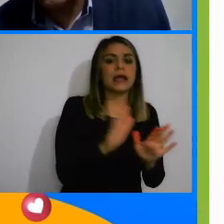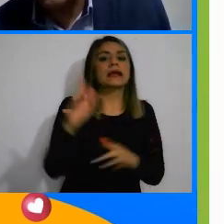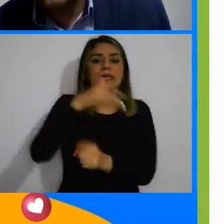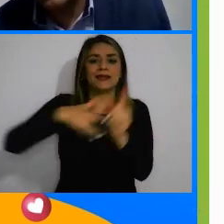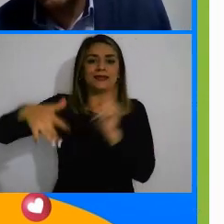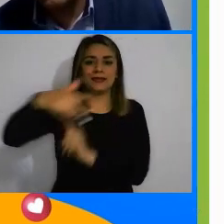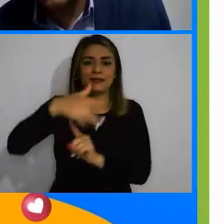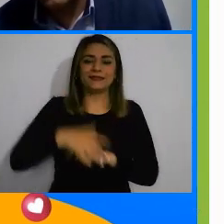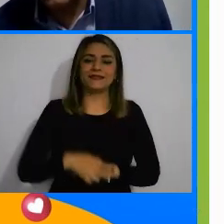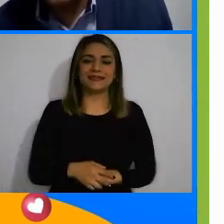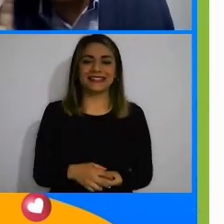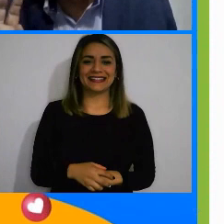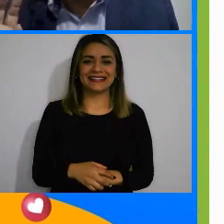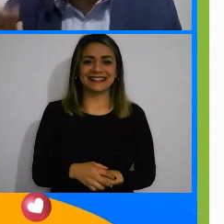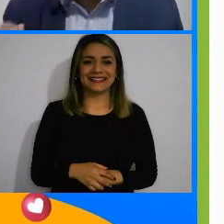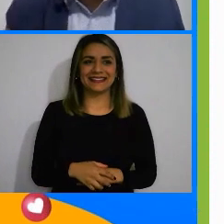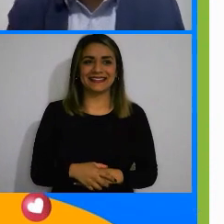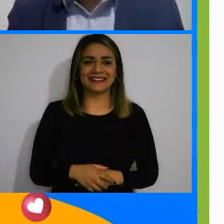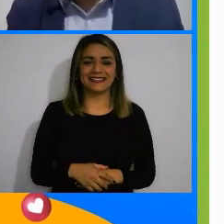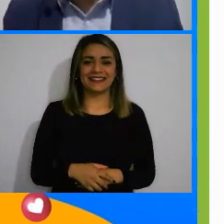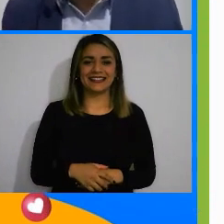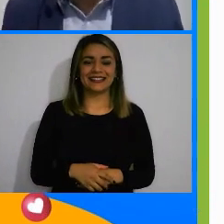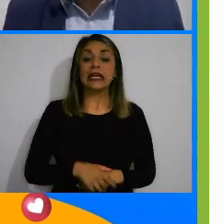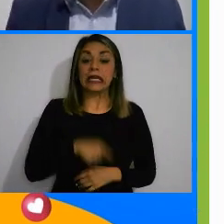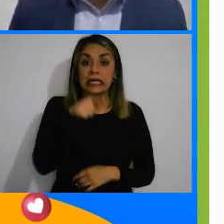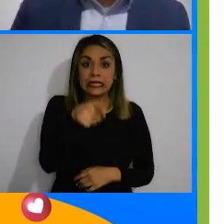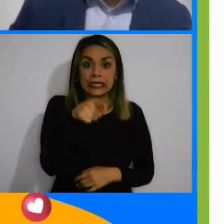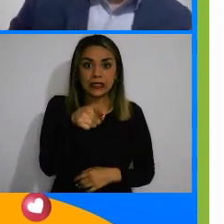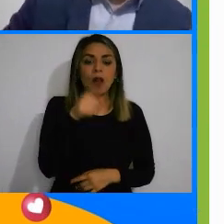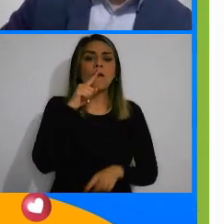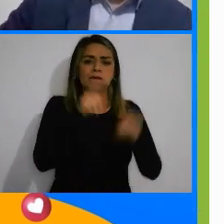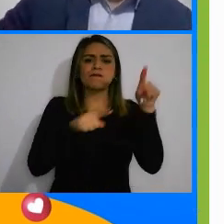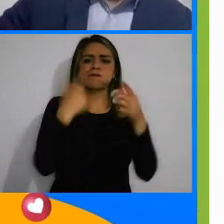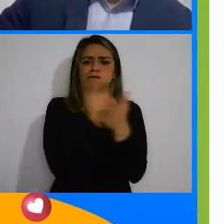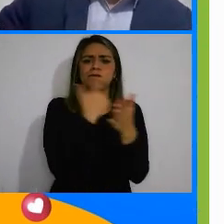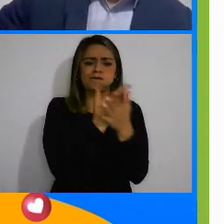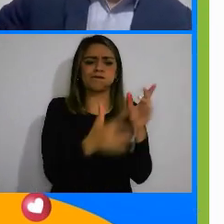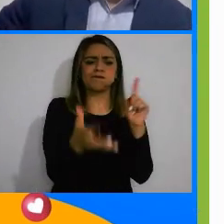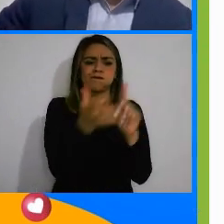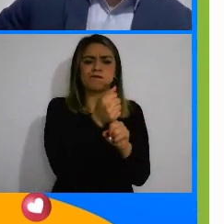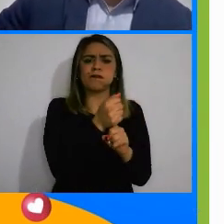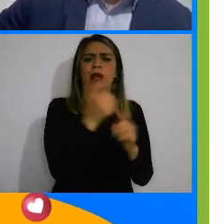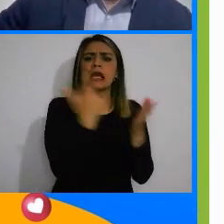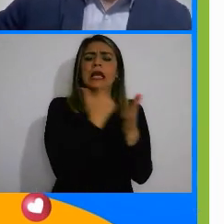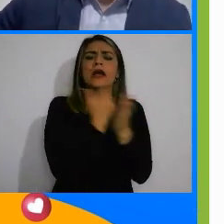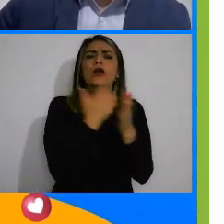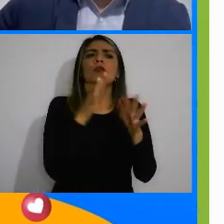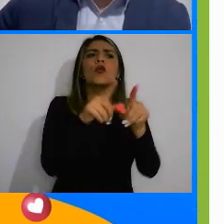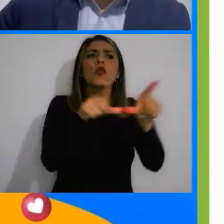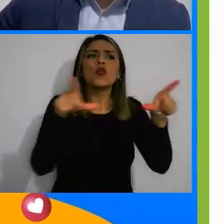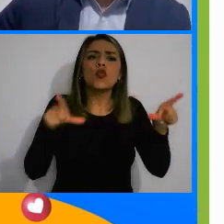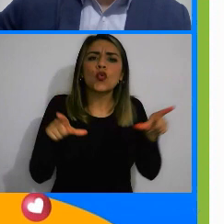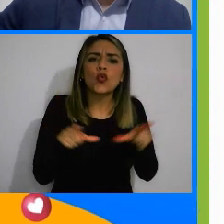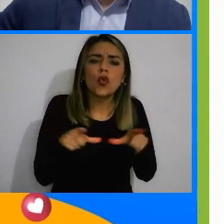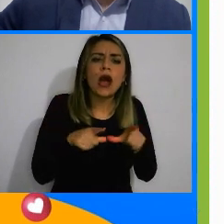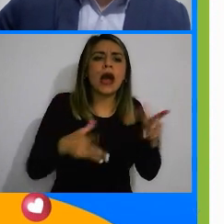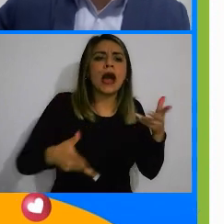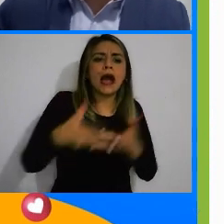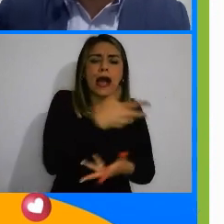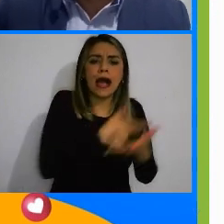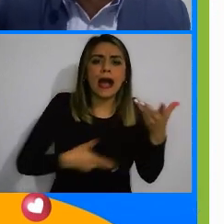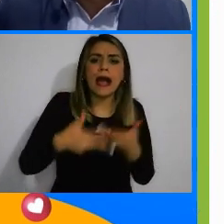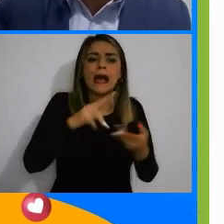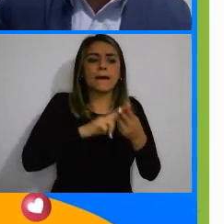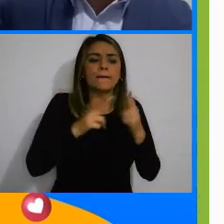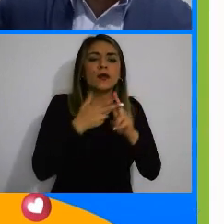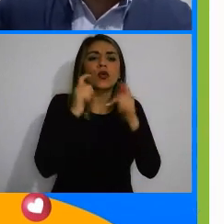entorno, ¿sí? Eso en algunos libros ustedes lo van a encontrar como el lugar donde interactúa el componente o